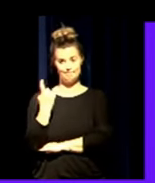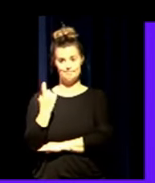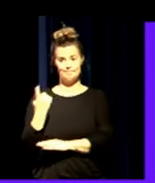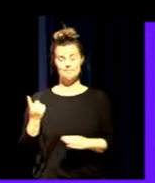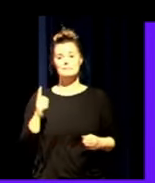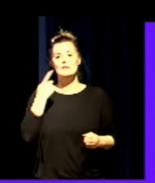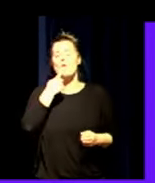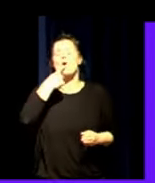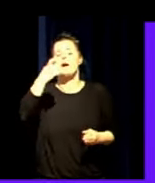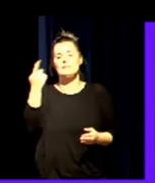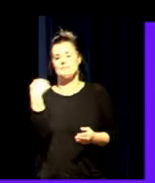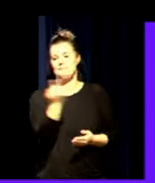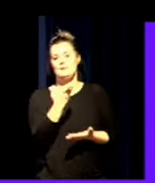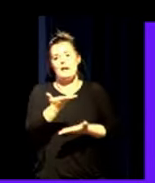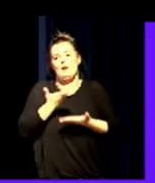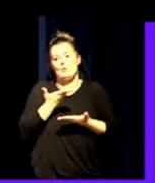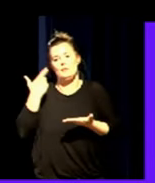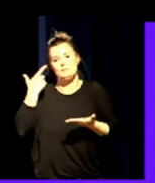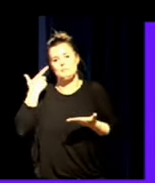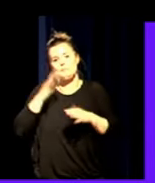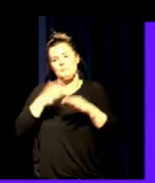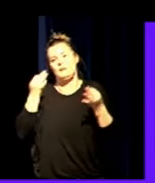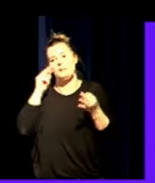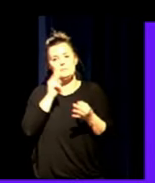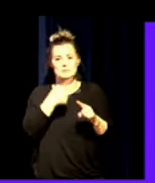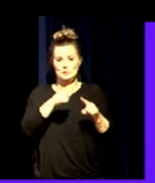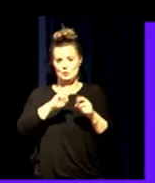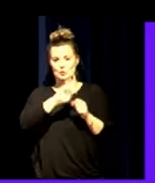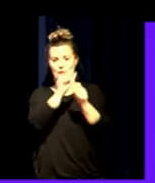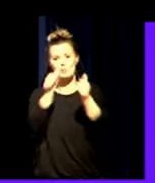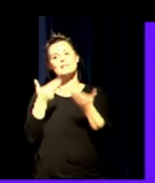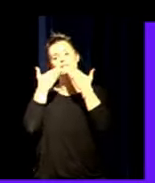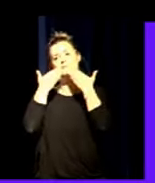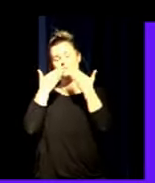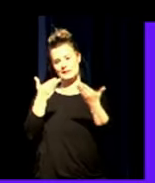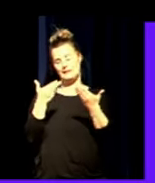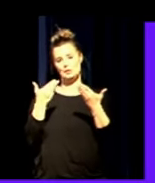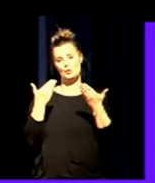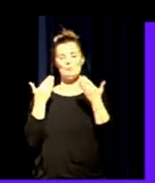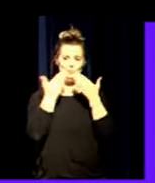ojalá nos ayude a ver las cosas de otra manera. Es que, Eskerrik asko.